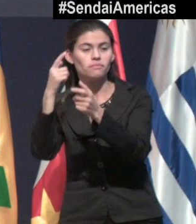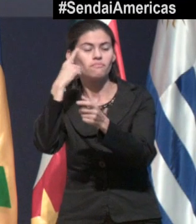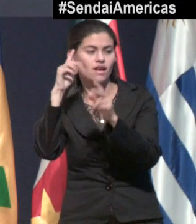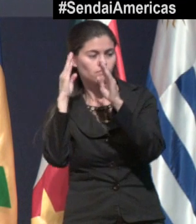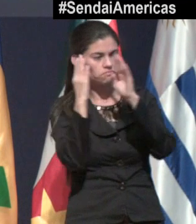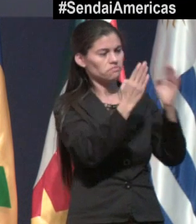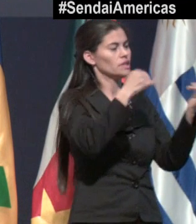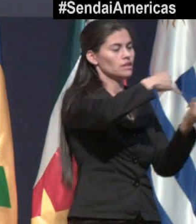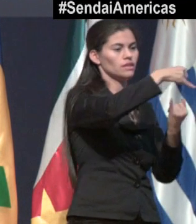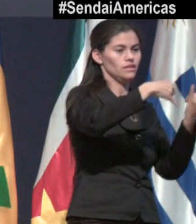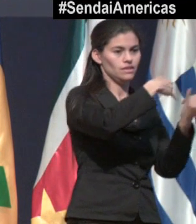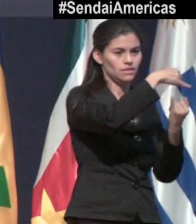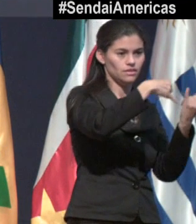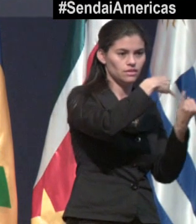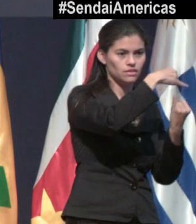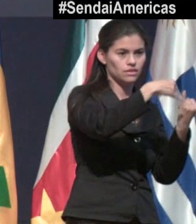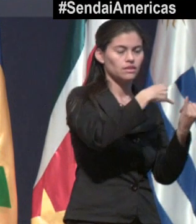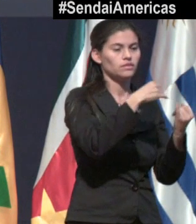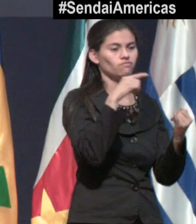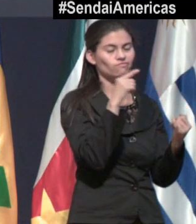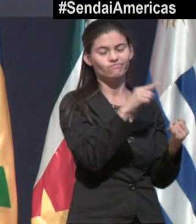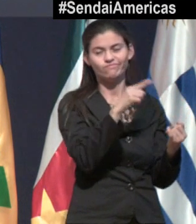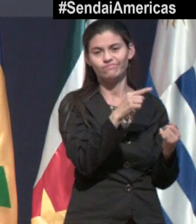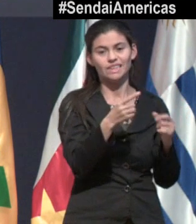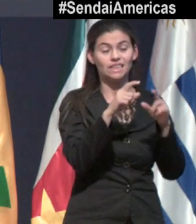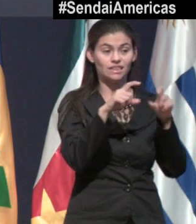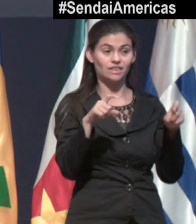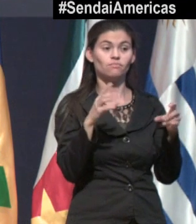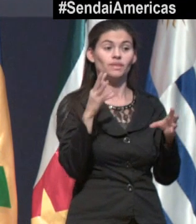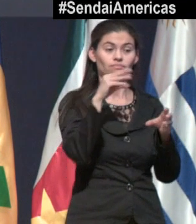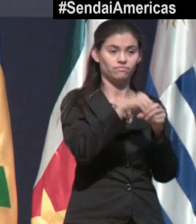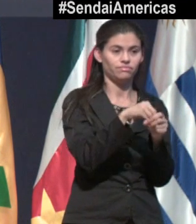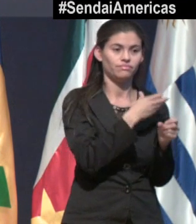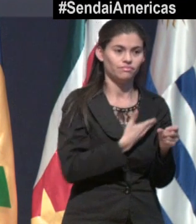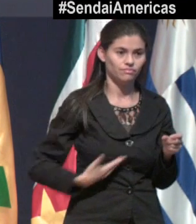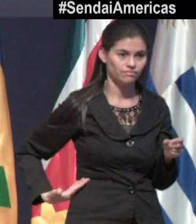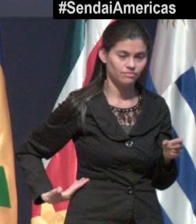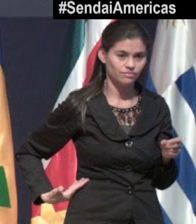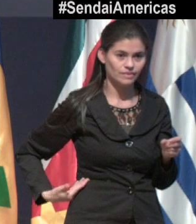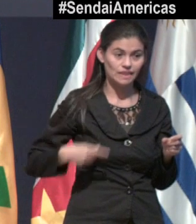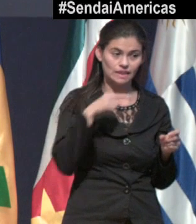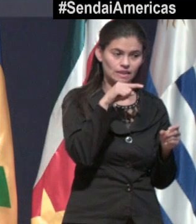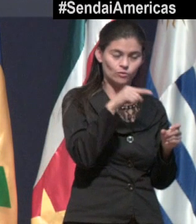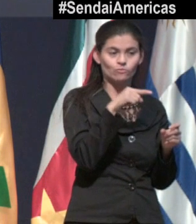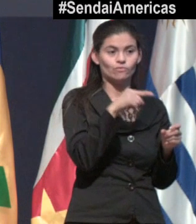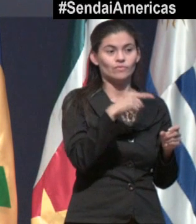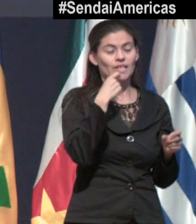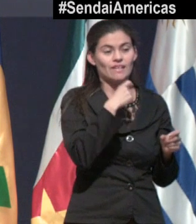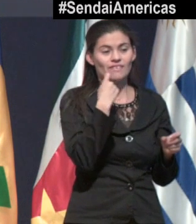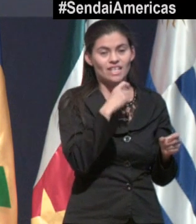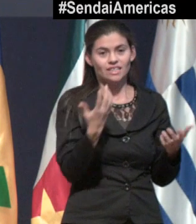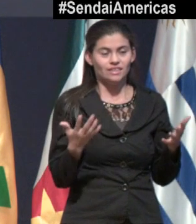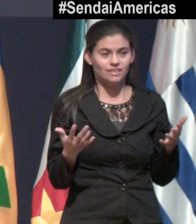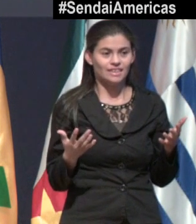pequeñas ese tema no es solo un tema más en la agenda política, realmente es un tema que tiene que ser casi